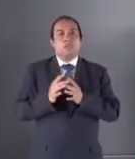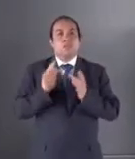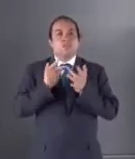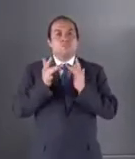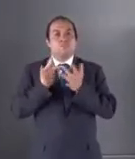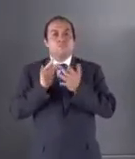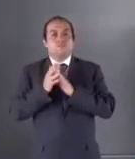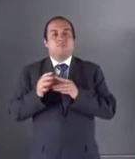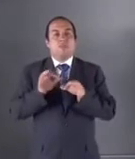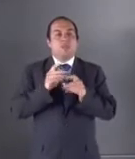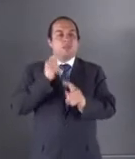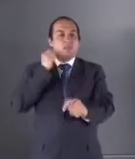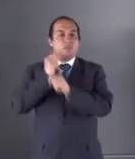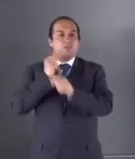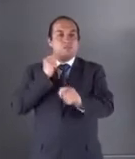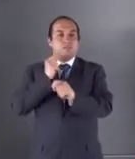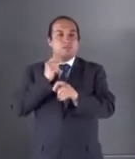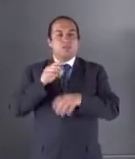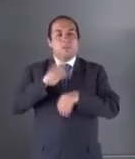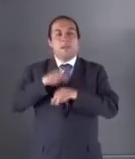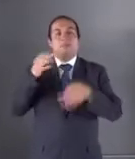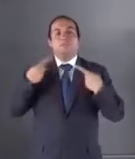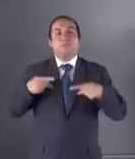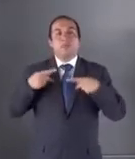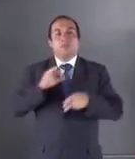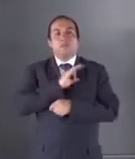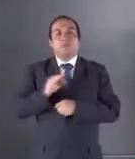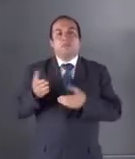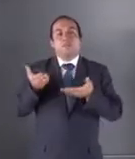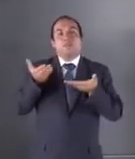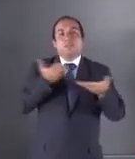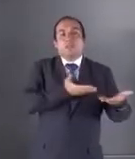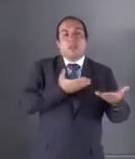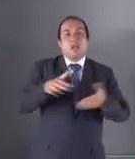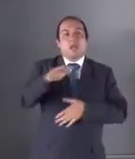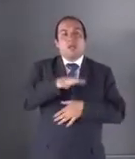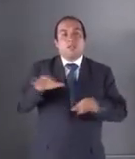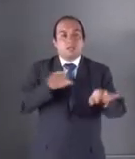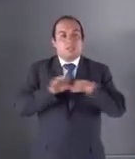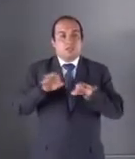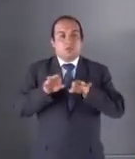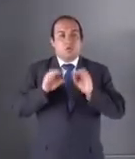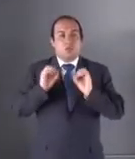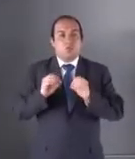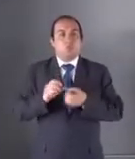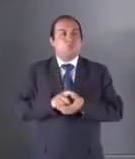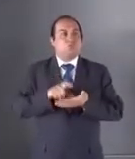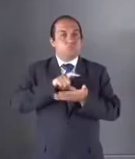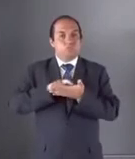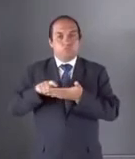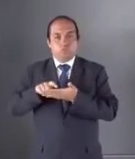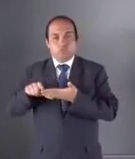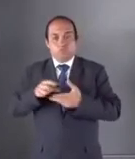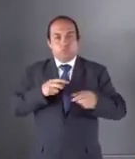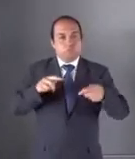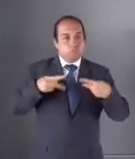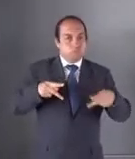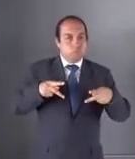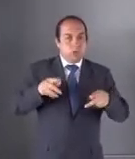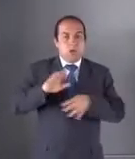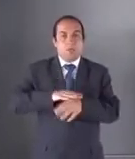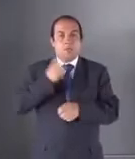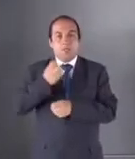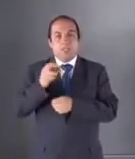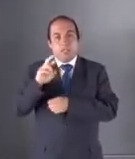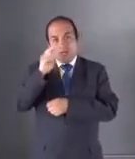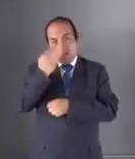México, más personas pueden llegar a más zonas de trabajo, más zonas de comercio. Por esa razón, la